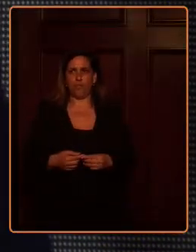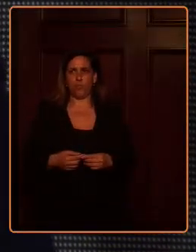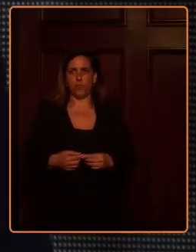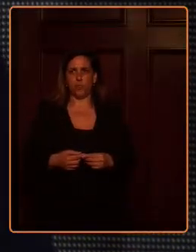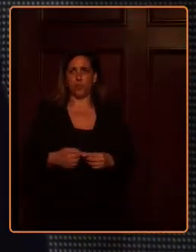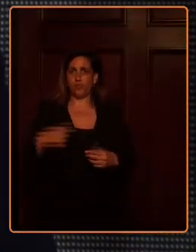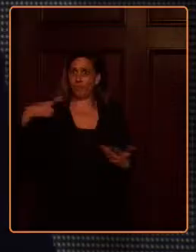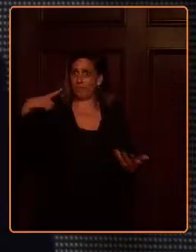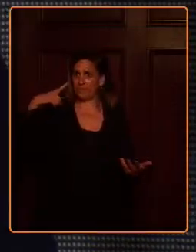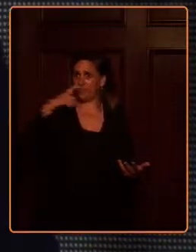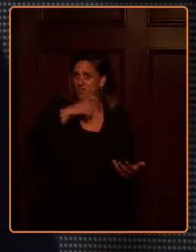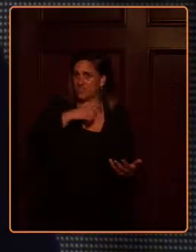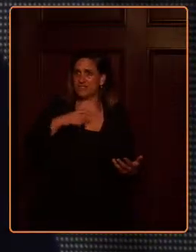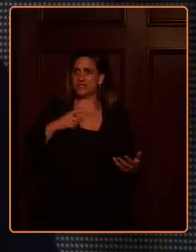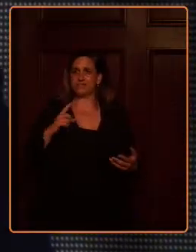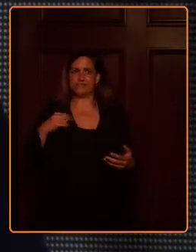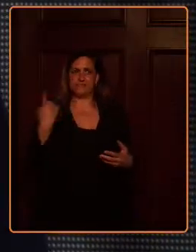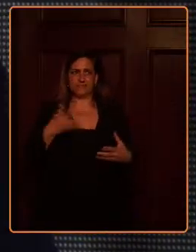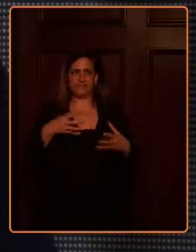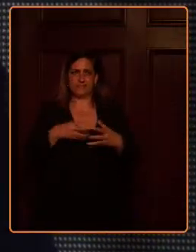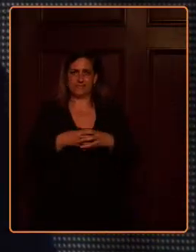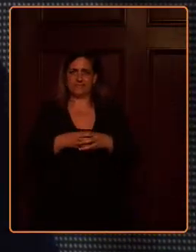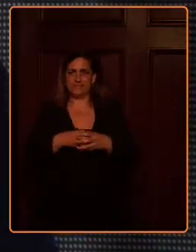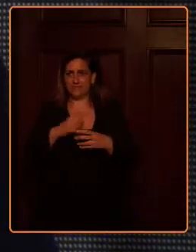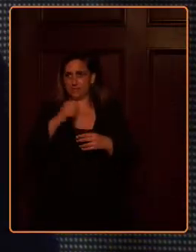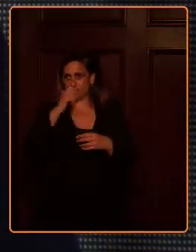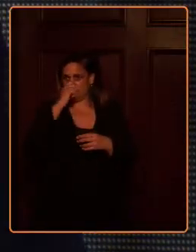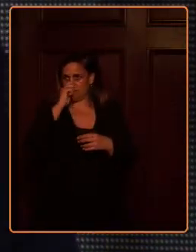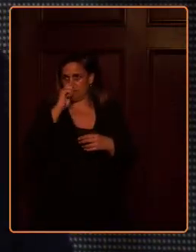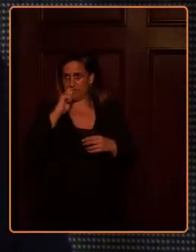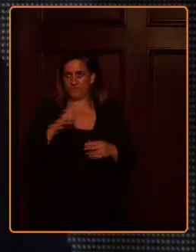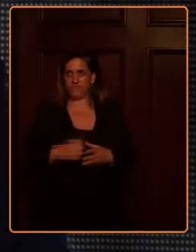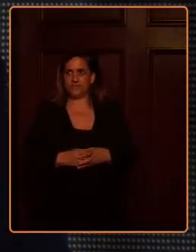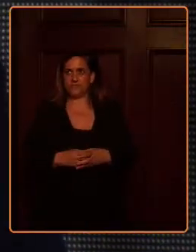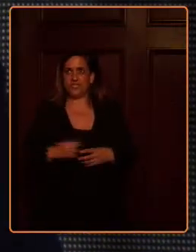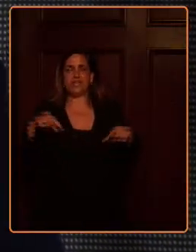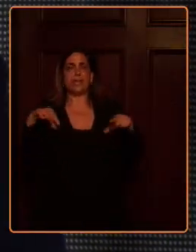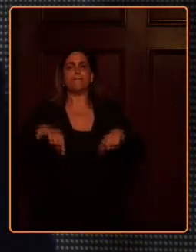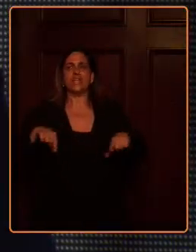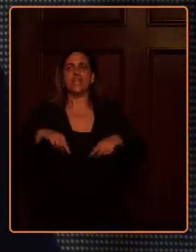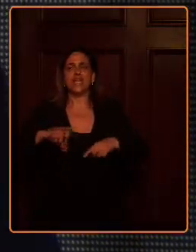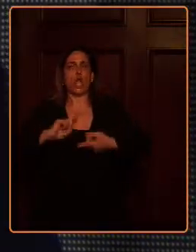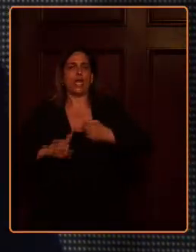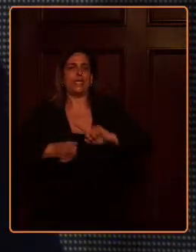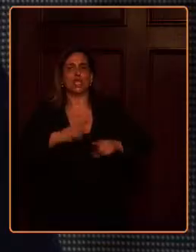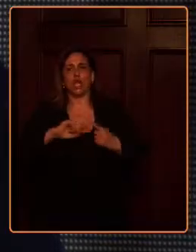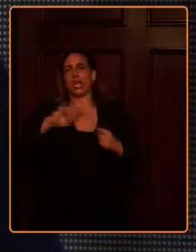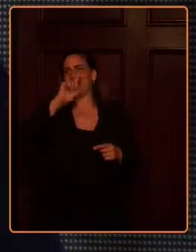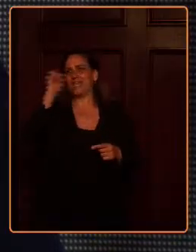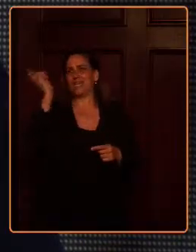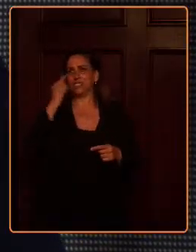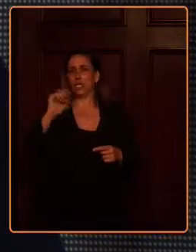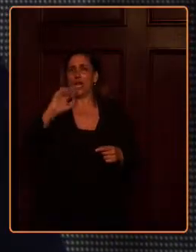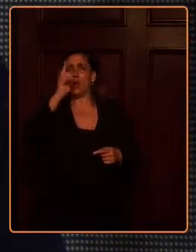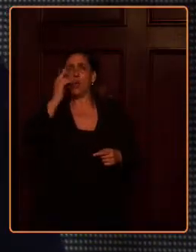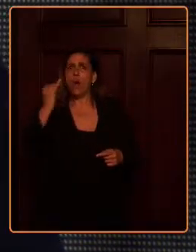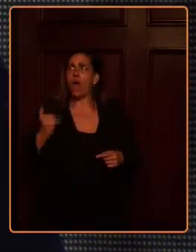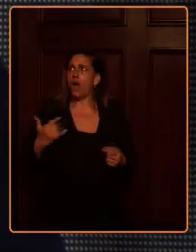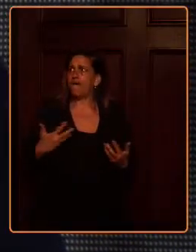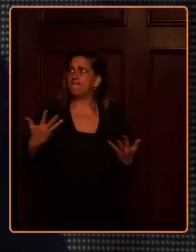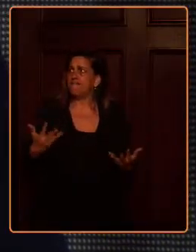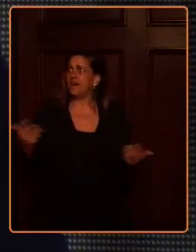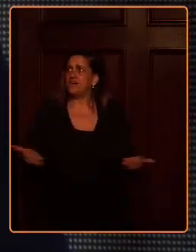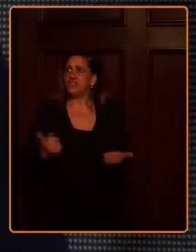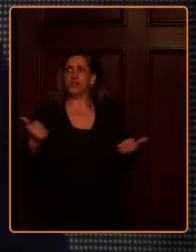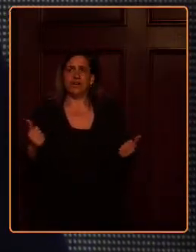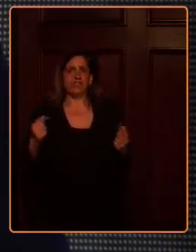Difícil seguirte, pero vamos a hacer el intento. Desde el Ministerio de Relaciones Exteriores de Uruguay estamos